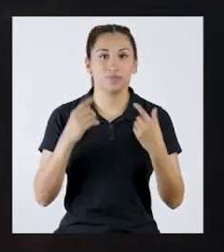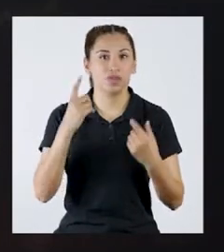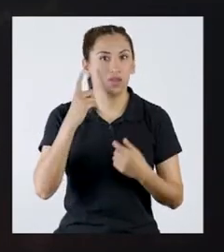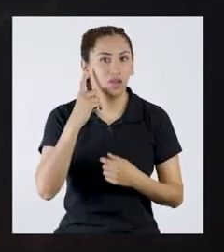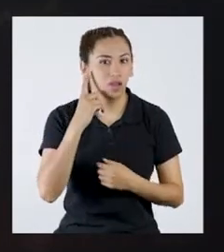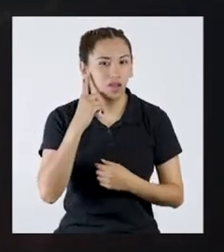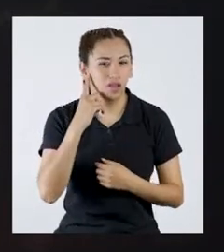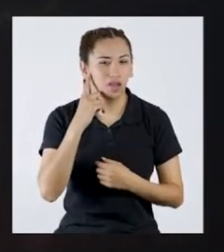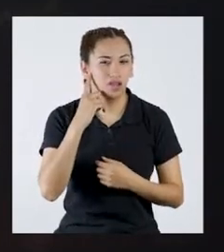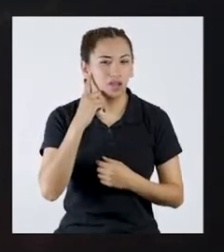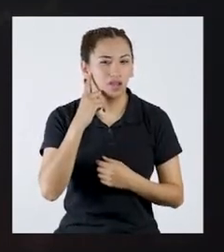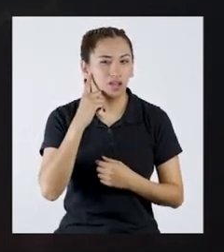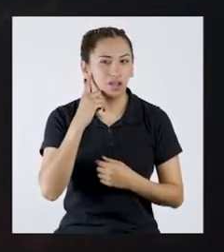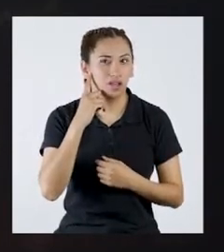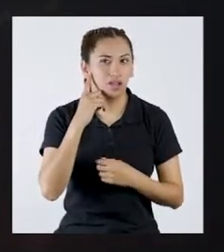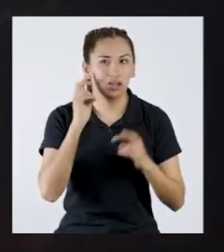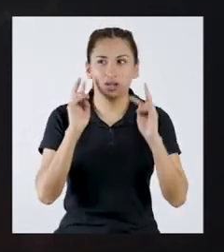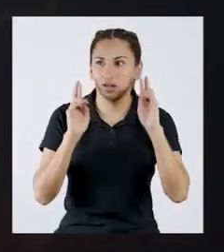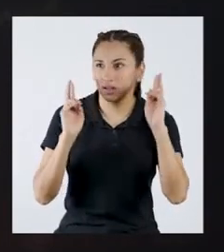oigo un ruidito.